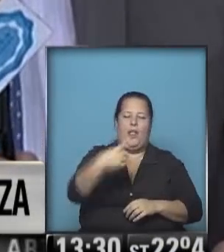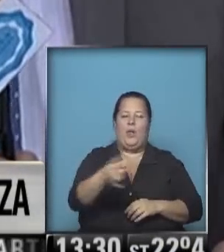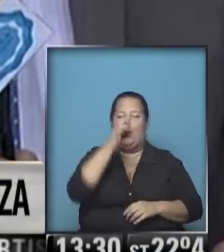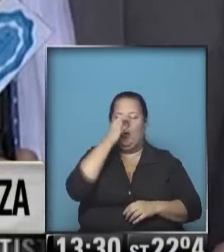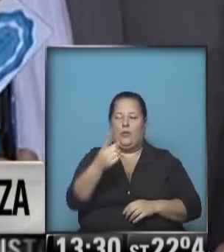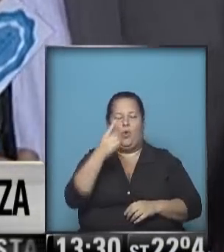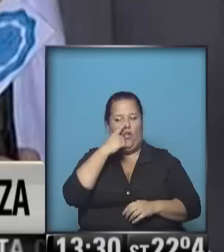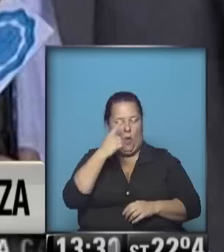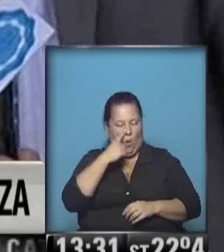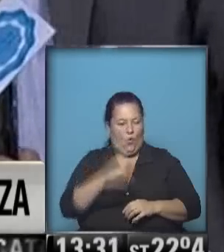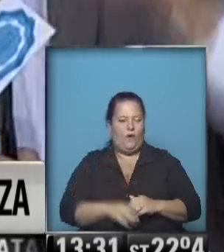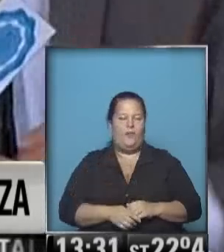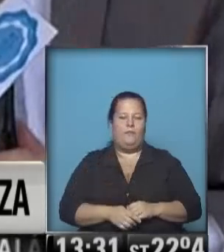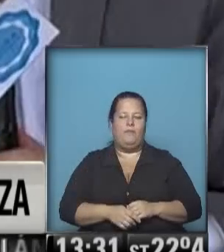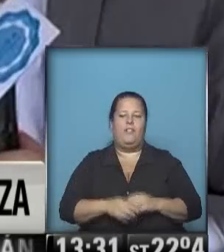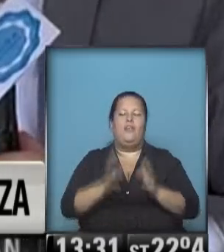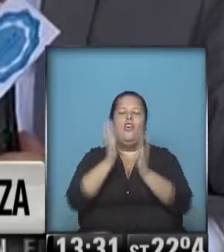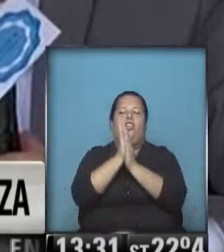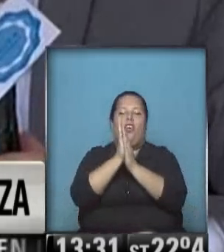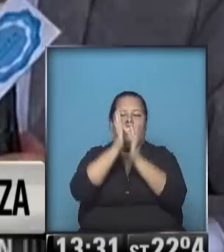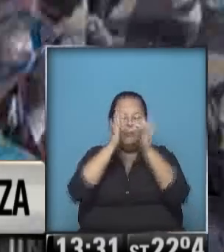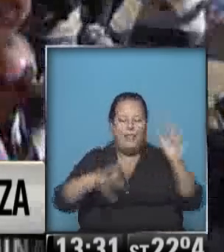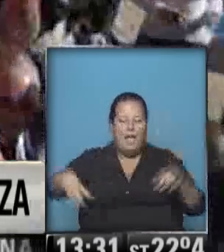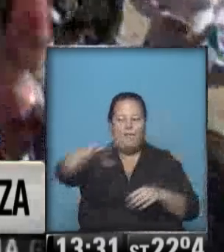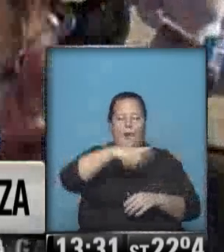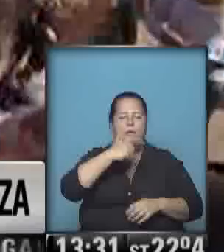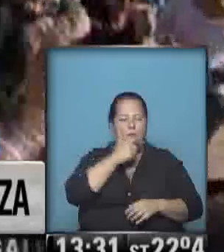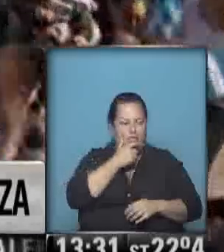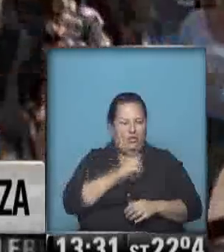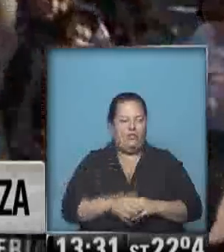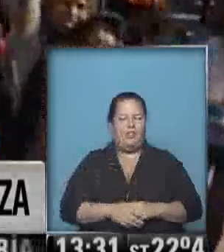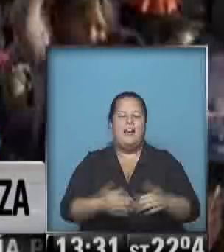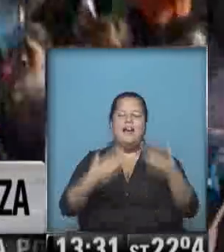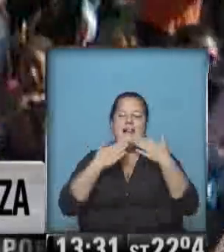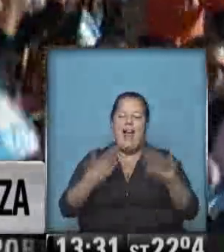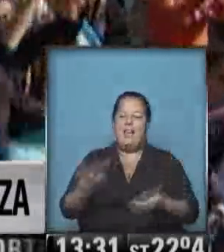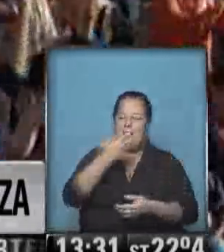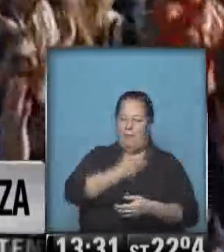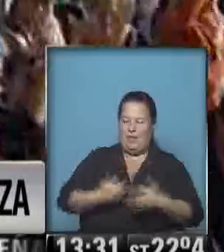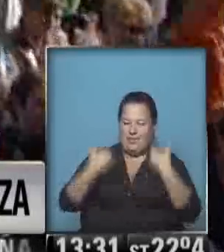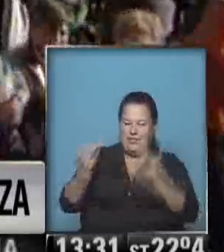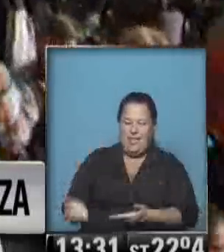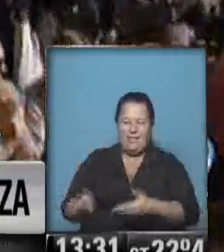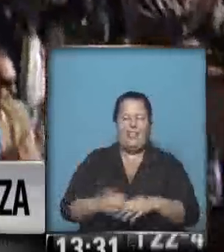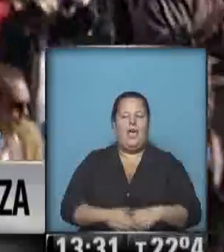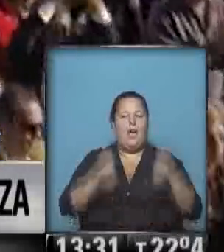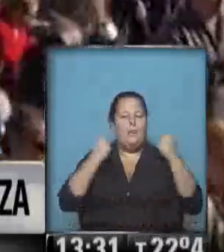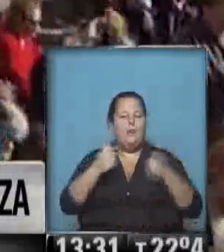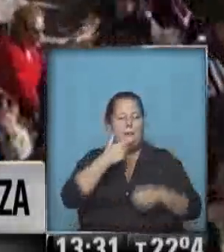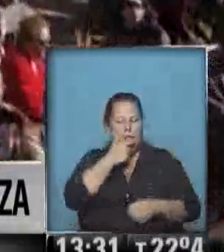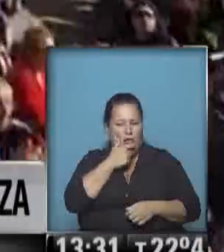de junio. Que Dios bendiga a nuestro pueblo de Mendoza. Gracias, señora presidenta. ¡Viva